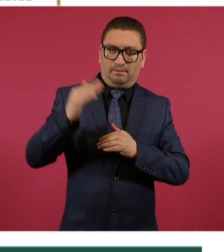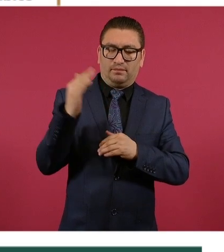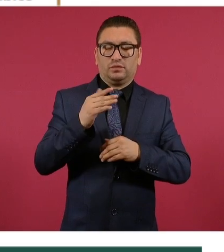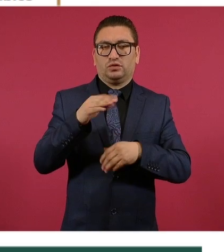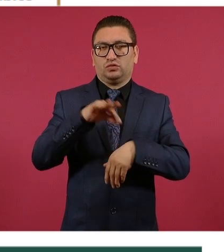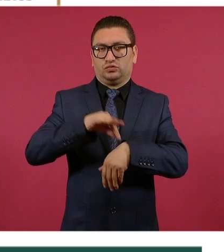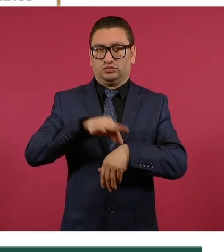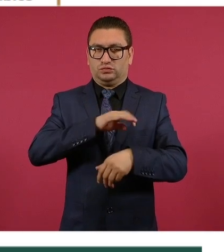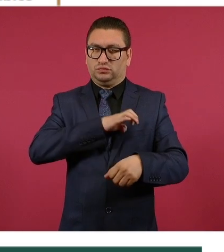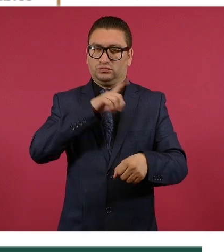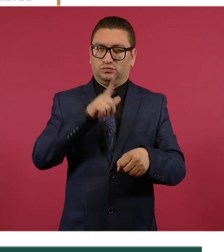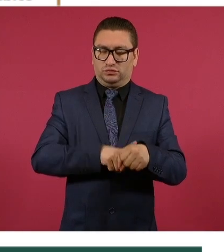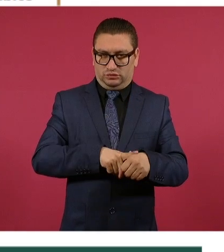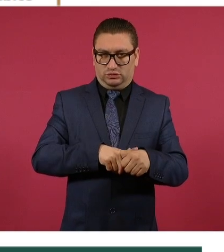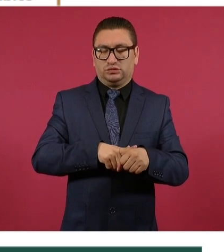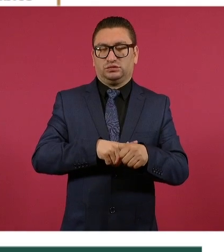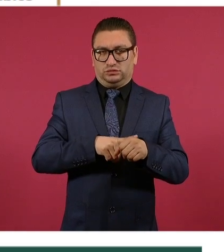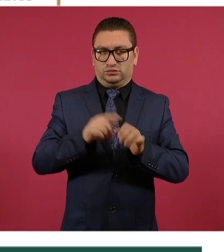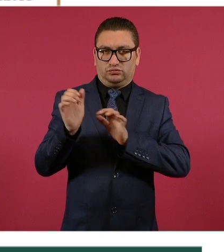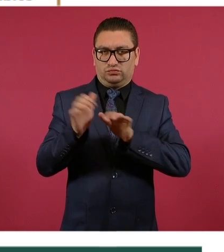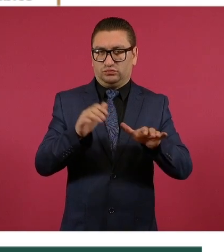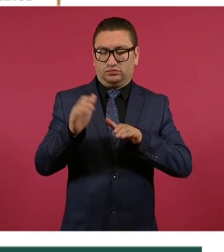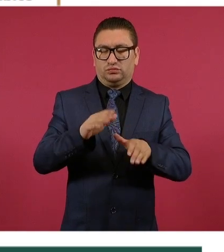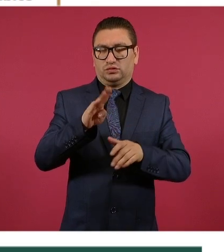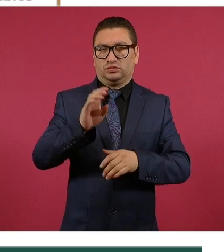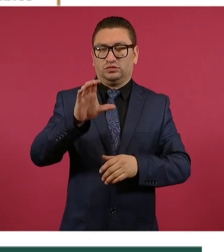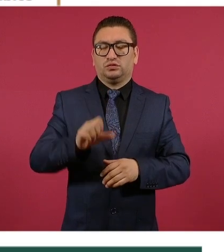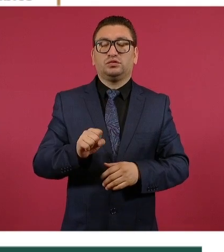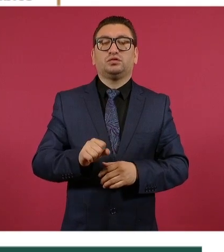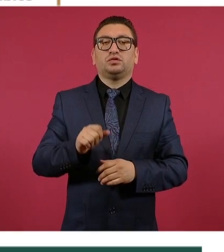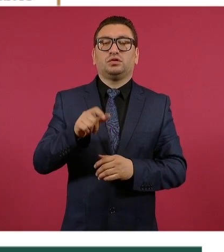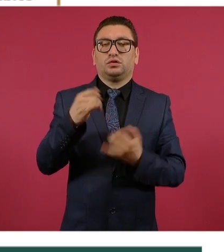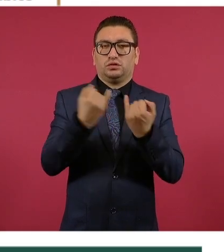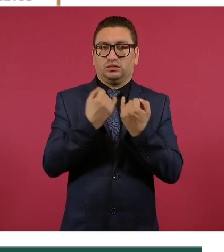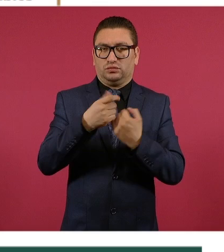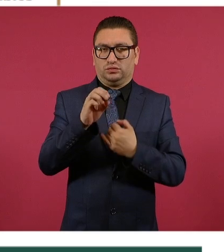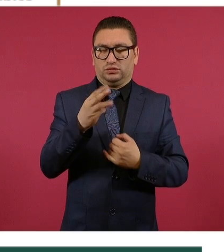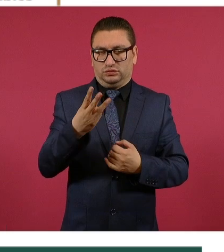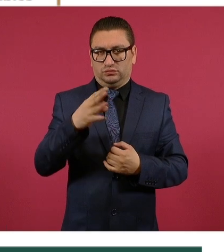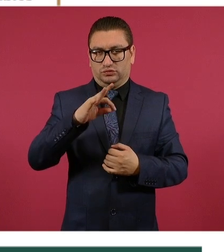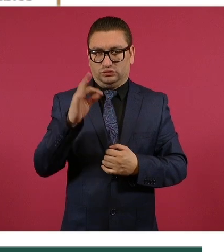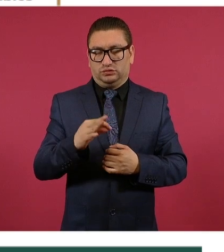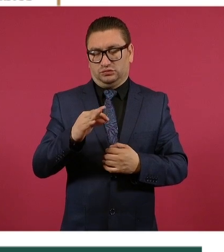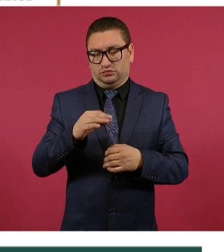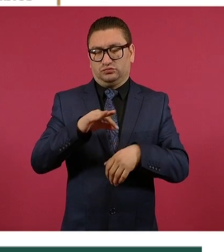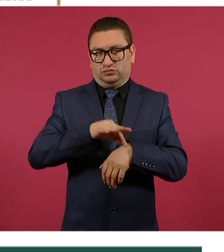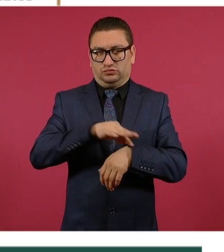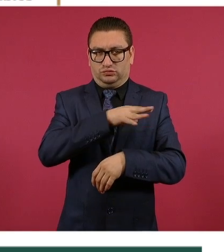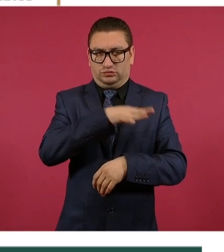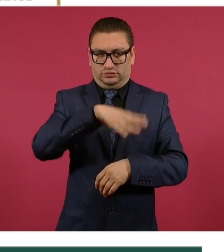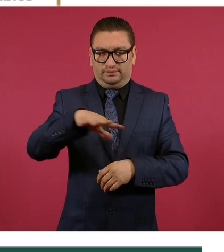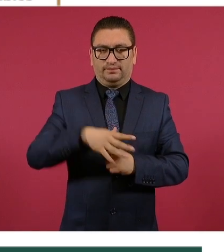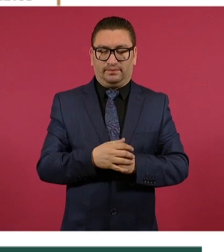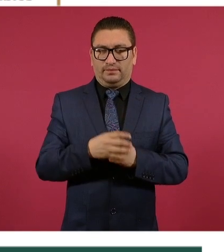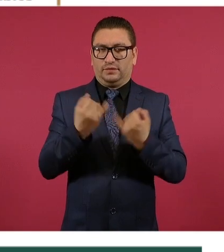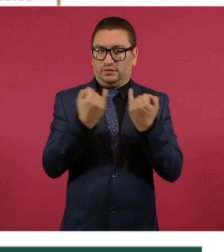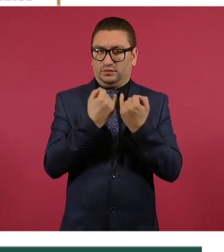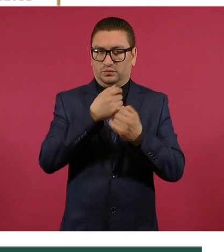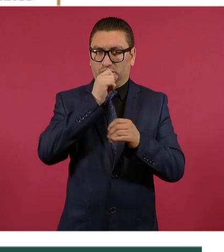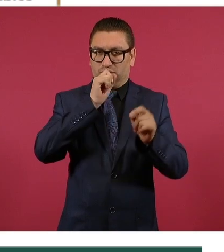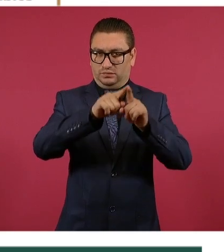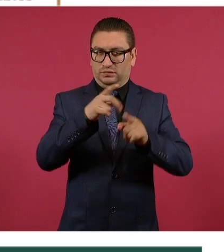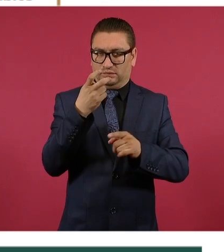médicos especialistas contratados en Baja Sur y 23% más médicos generales. También en